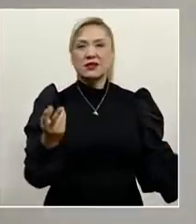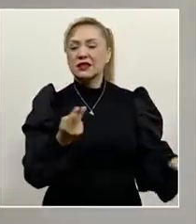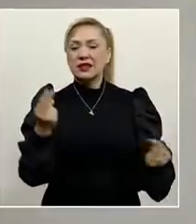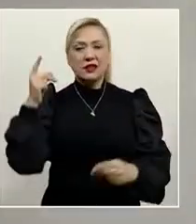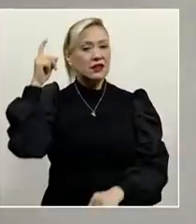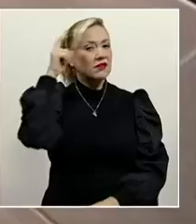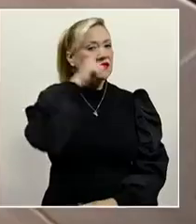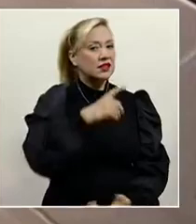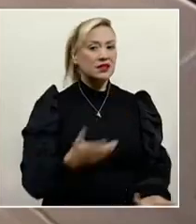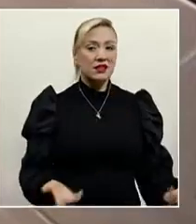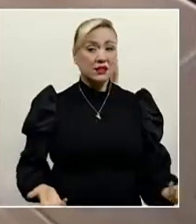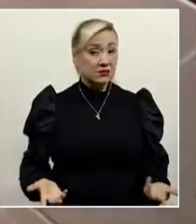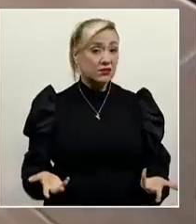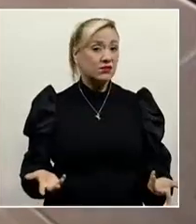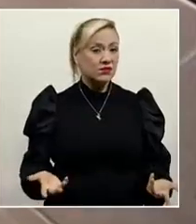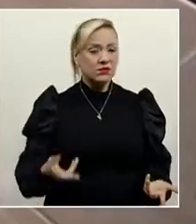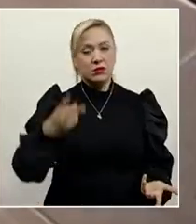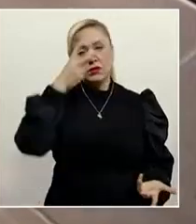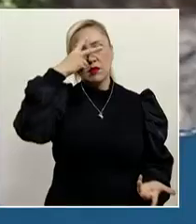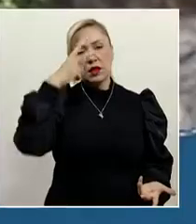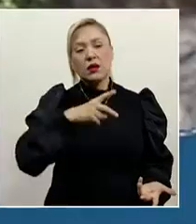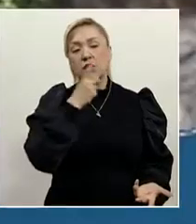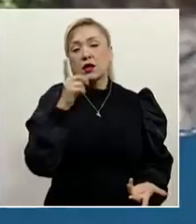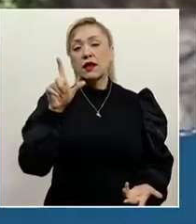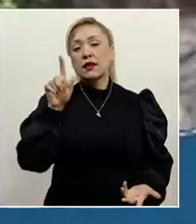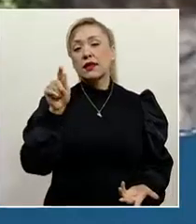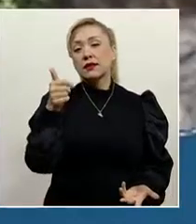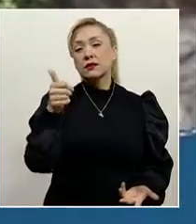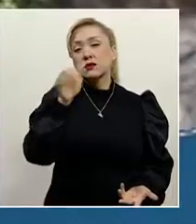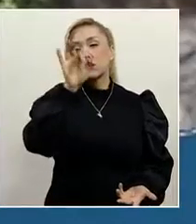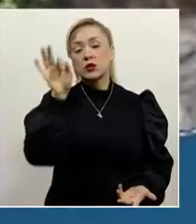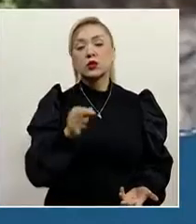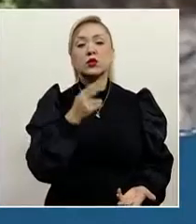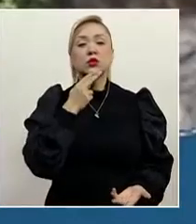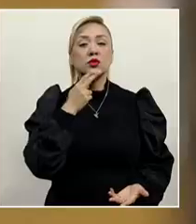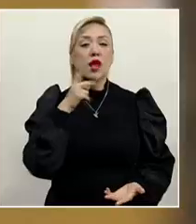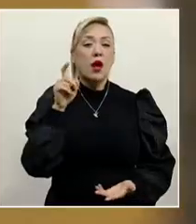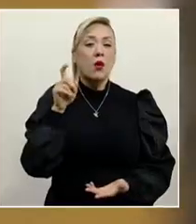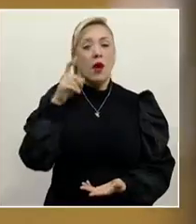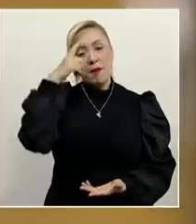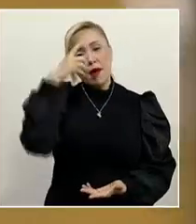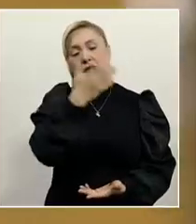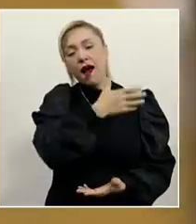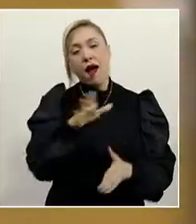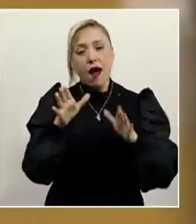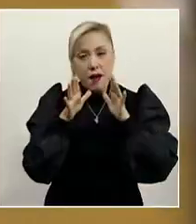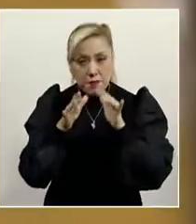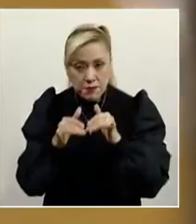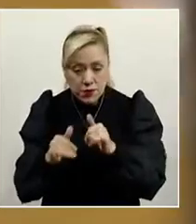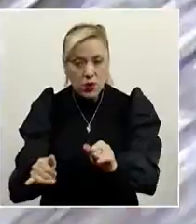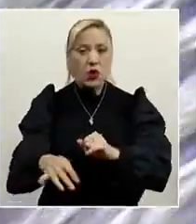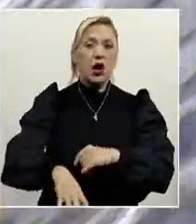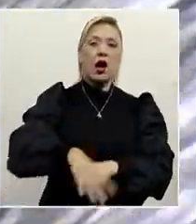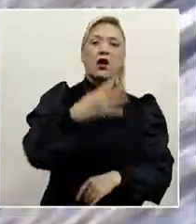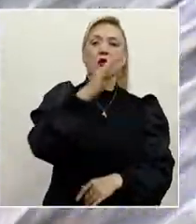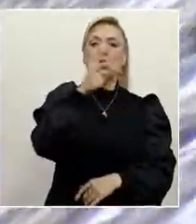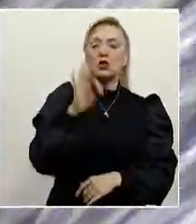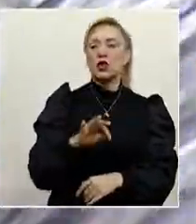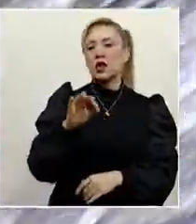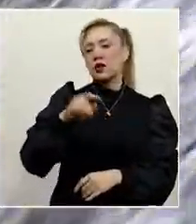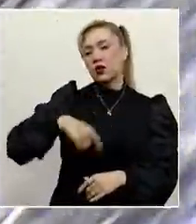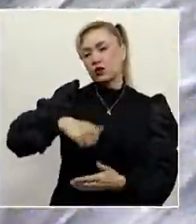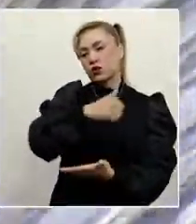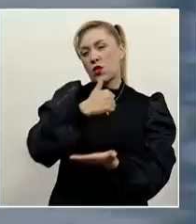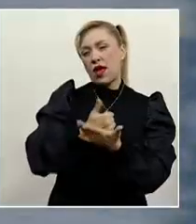del total del agua se usa 76% en la agricultura 14% en las ciudades para el abastecimiento